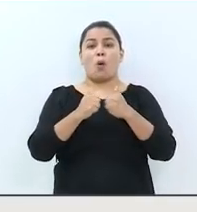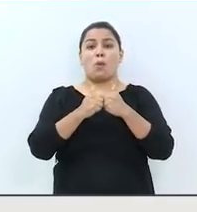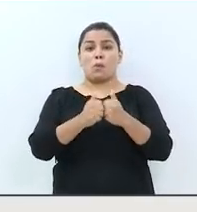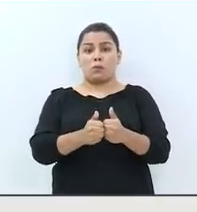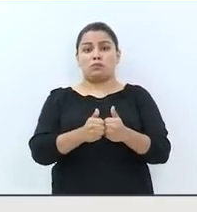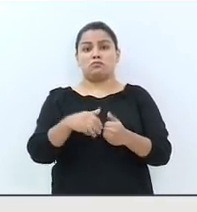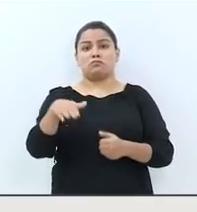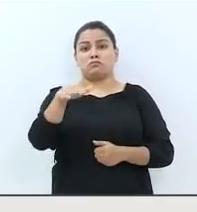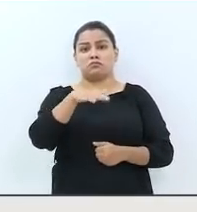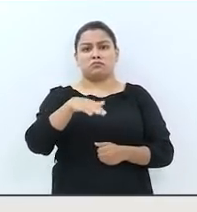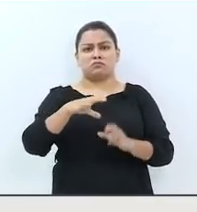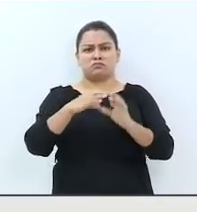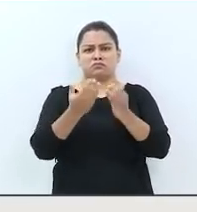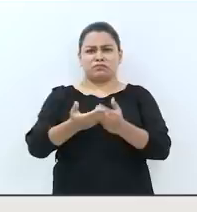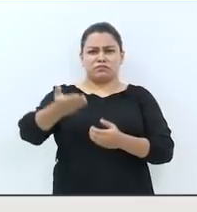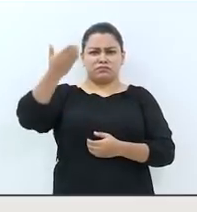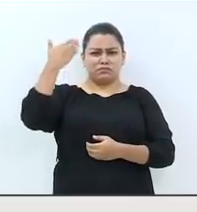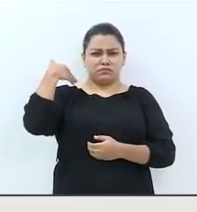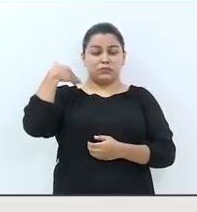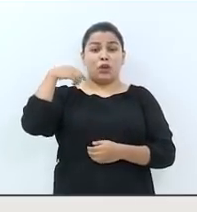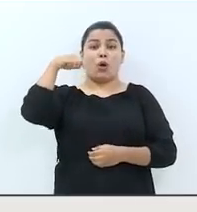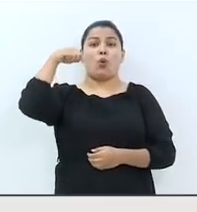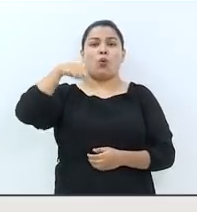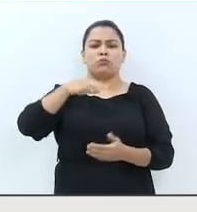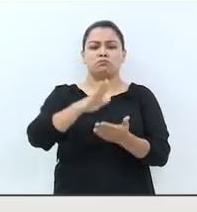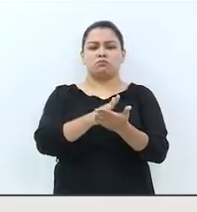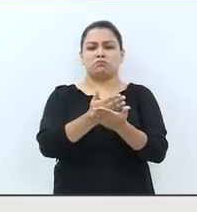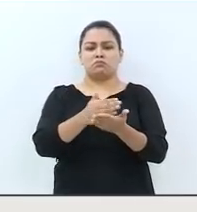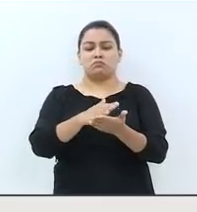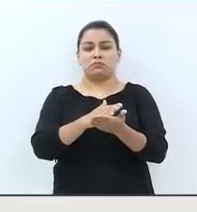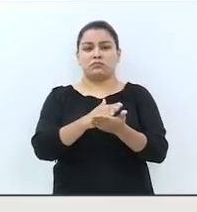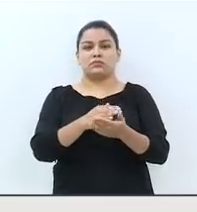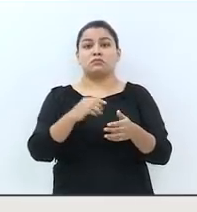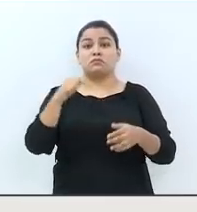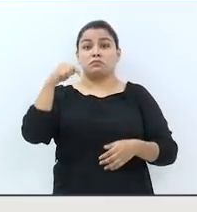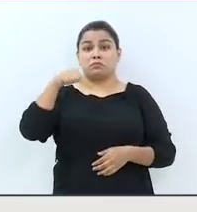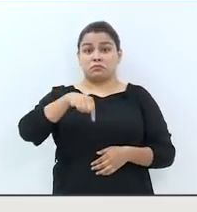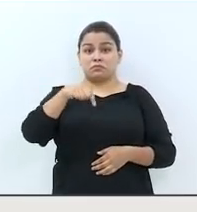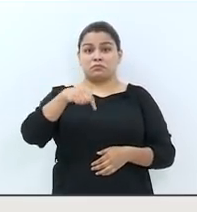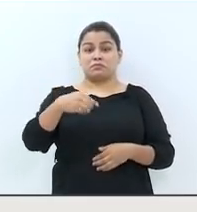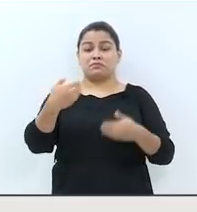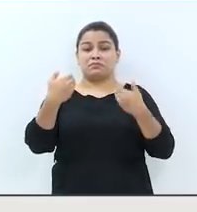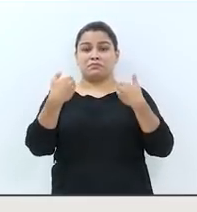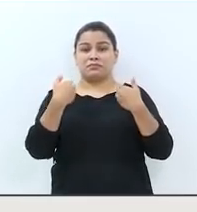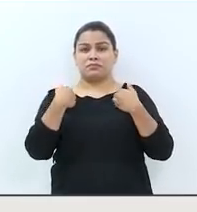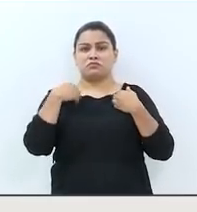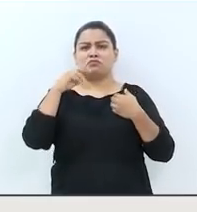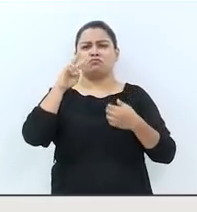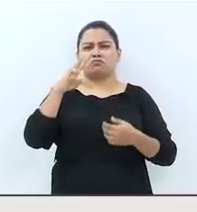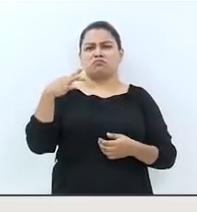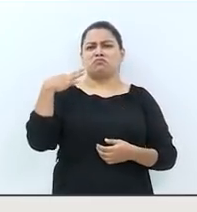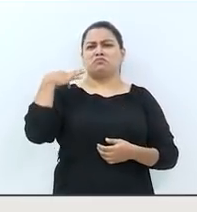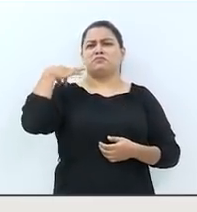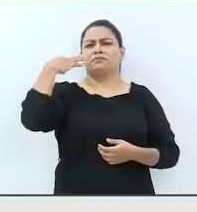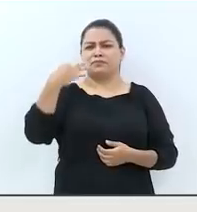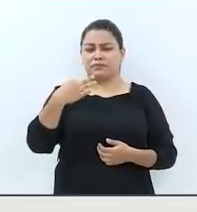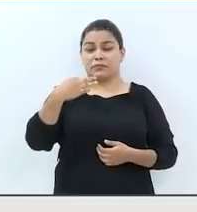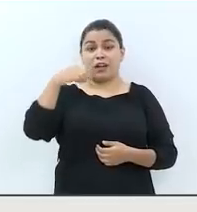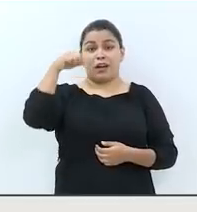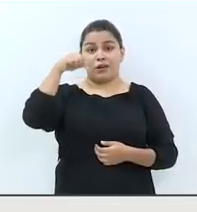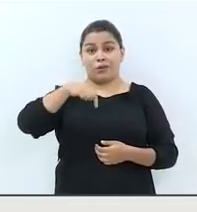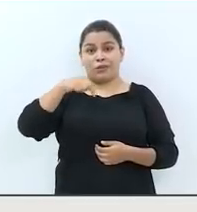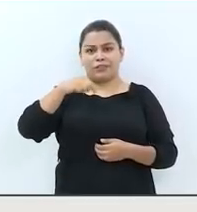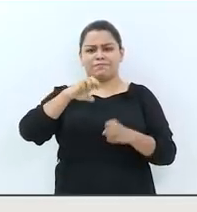sesiones anteriores y hoy les comparto y les adelanto que tenemos a dos invitadas fantásticas que van a